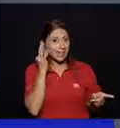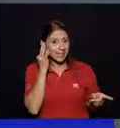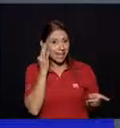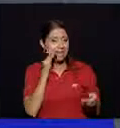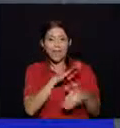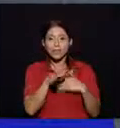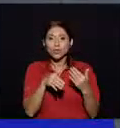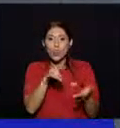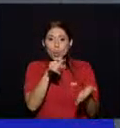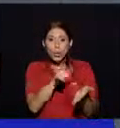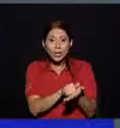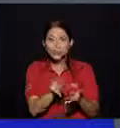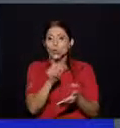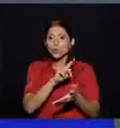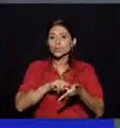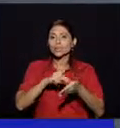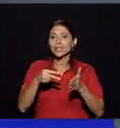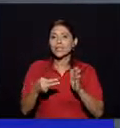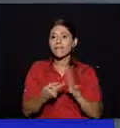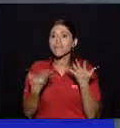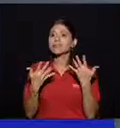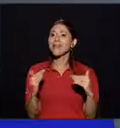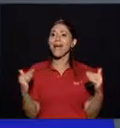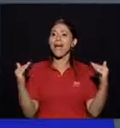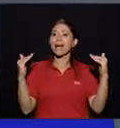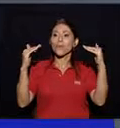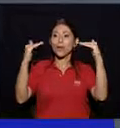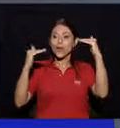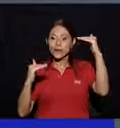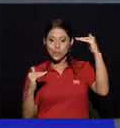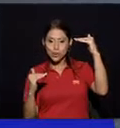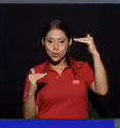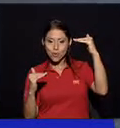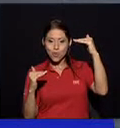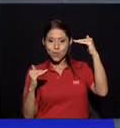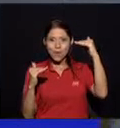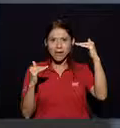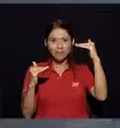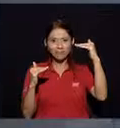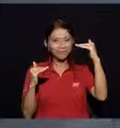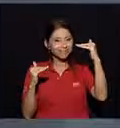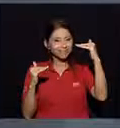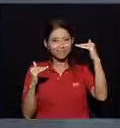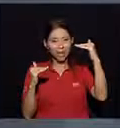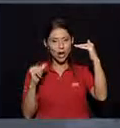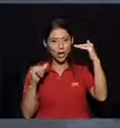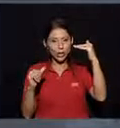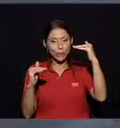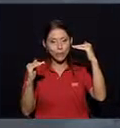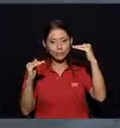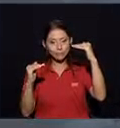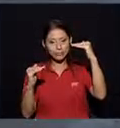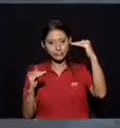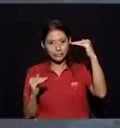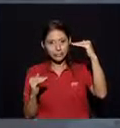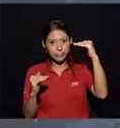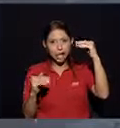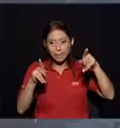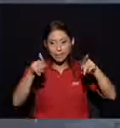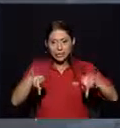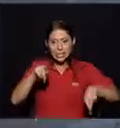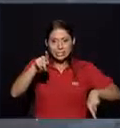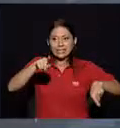de que todo esto no se traduce en una menor desigualdad. Sigue habiendo brechas importantes en esta